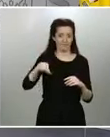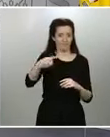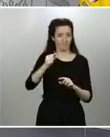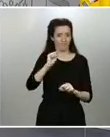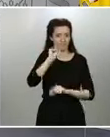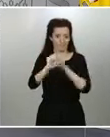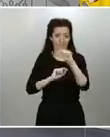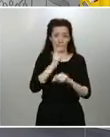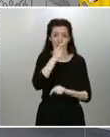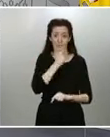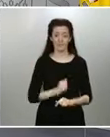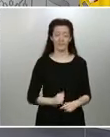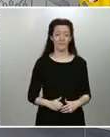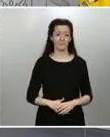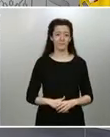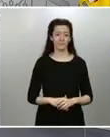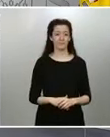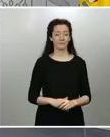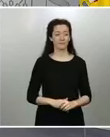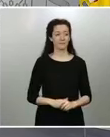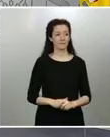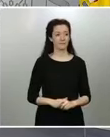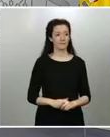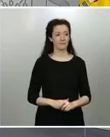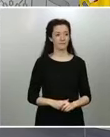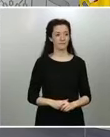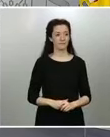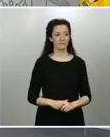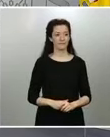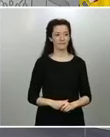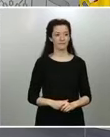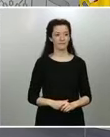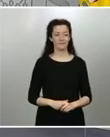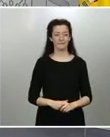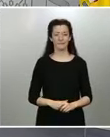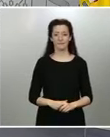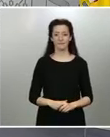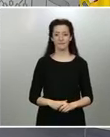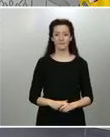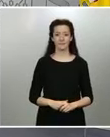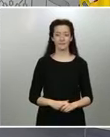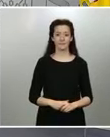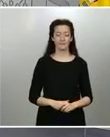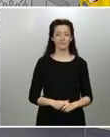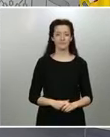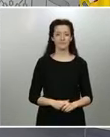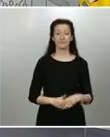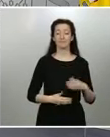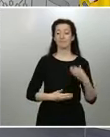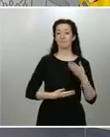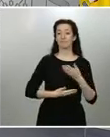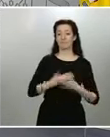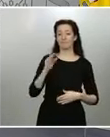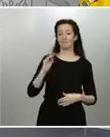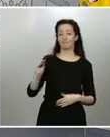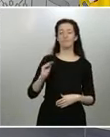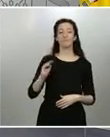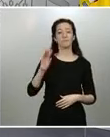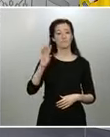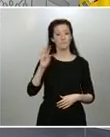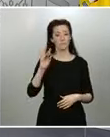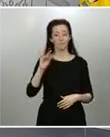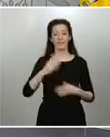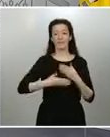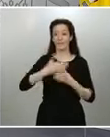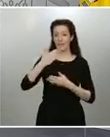ahora es el momento de preguntar de al punt avui adelante si david portabella del diario el punt avui para el ministro y ya